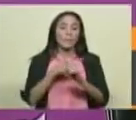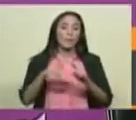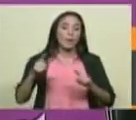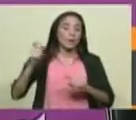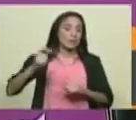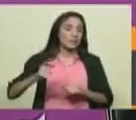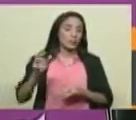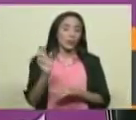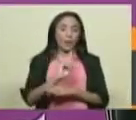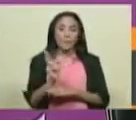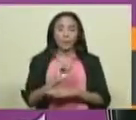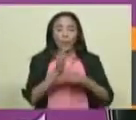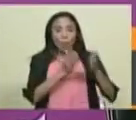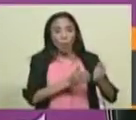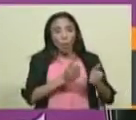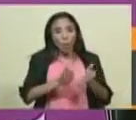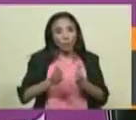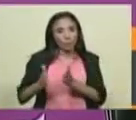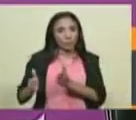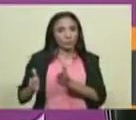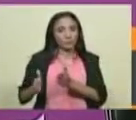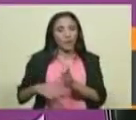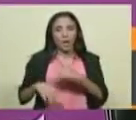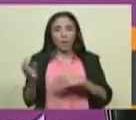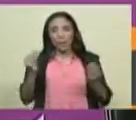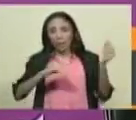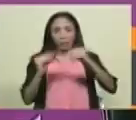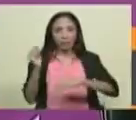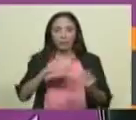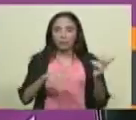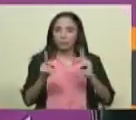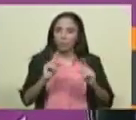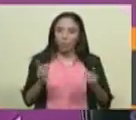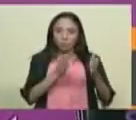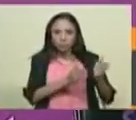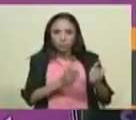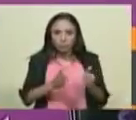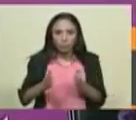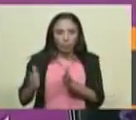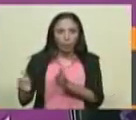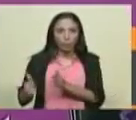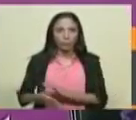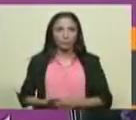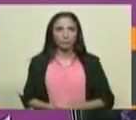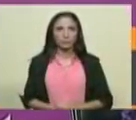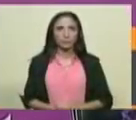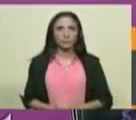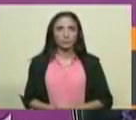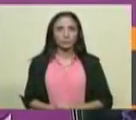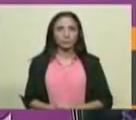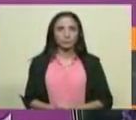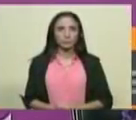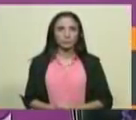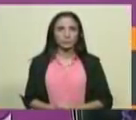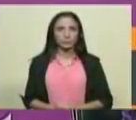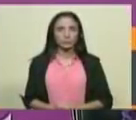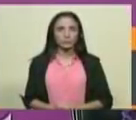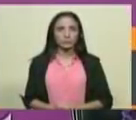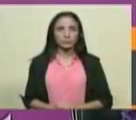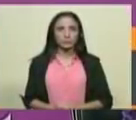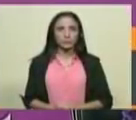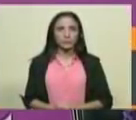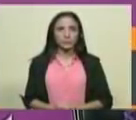que ustedes se organicen en el poderoso movimiento feminista Eulalia Burós y en